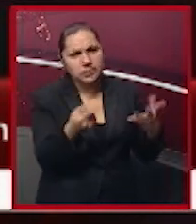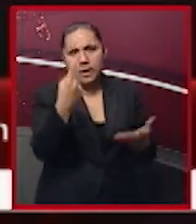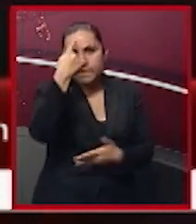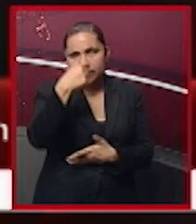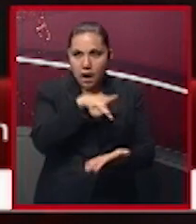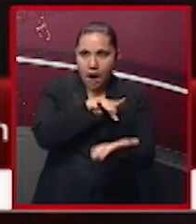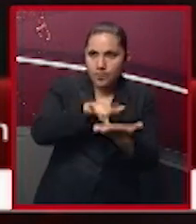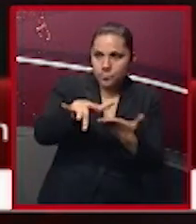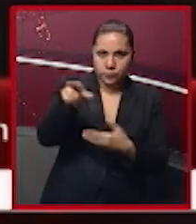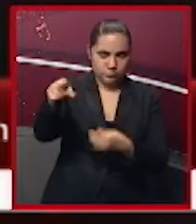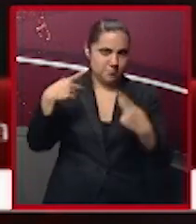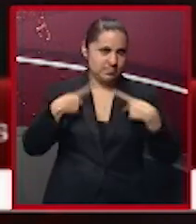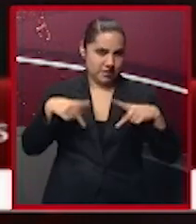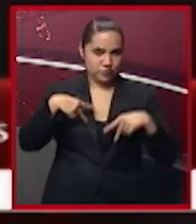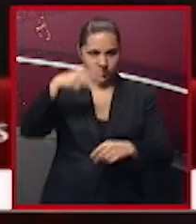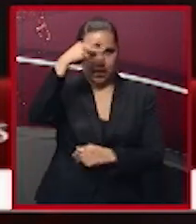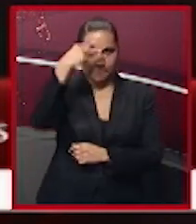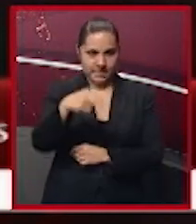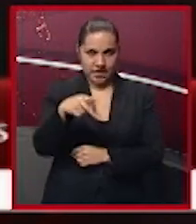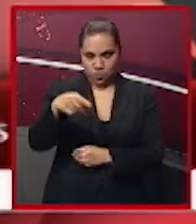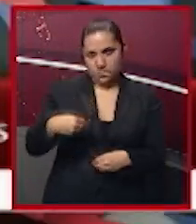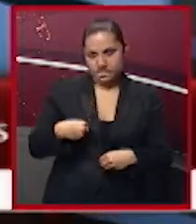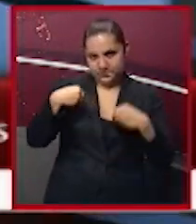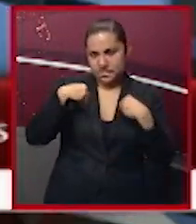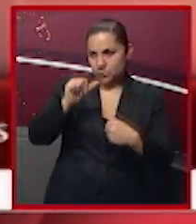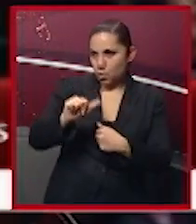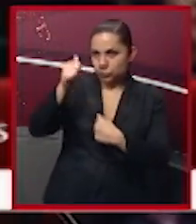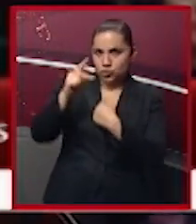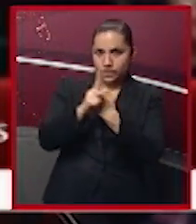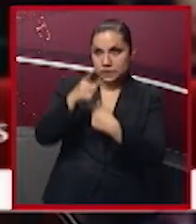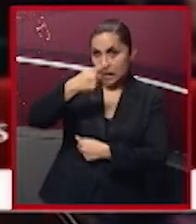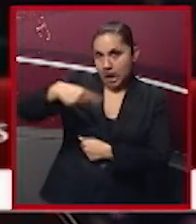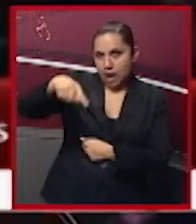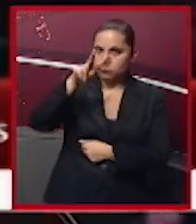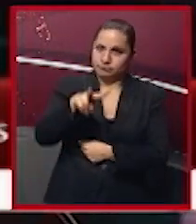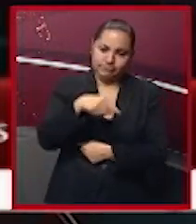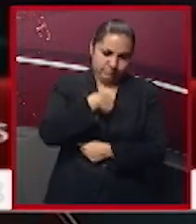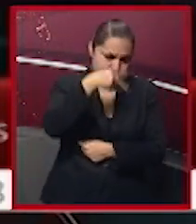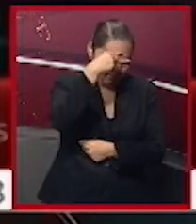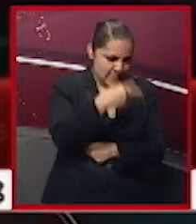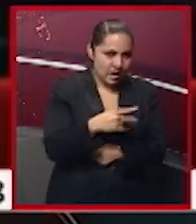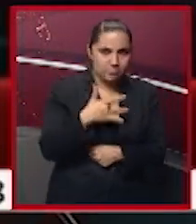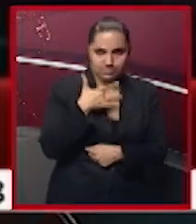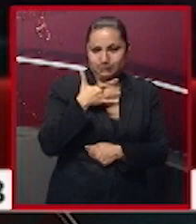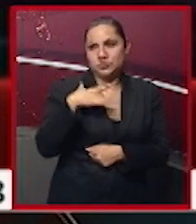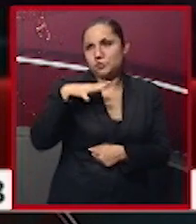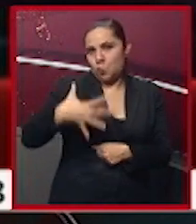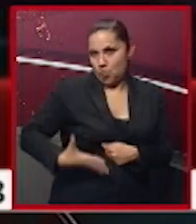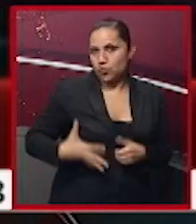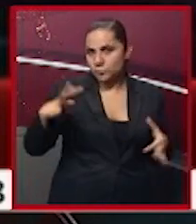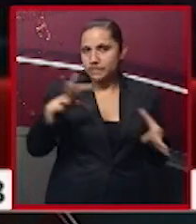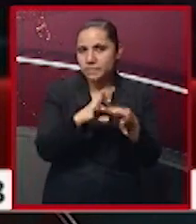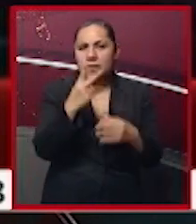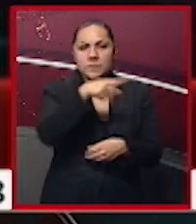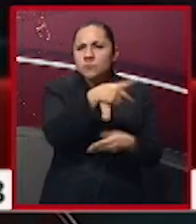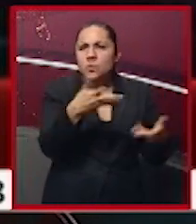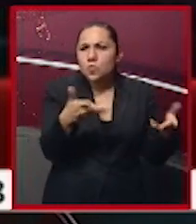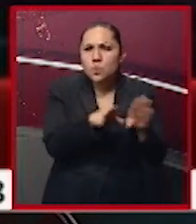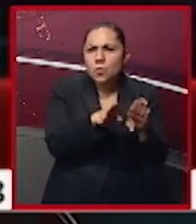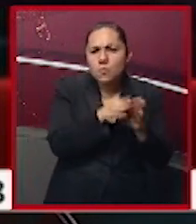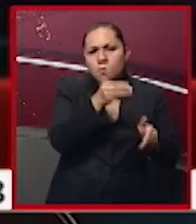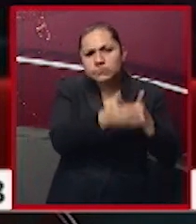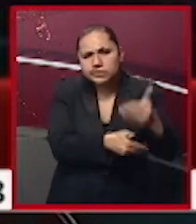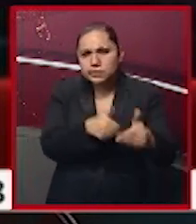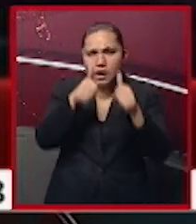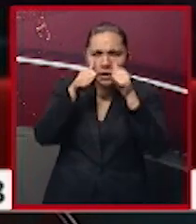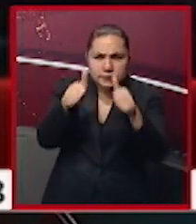muy orgullosos y que radican en el exterior? Hoy quiero decirles que el programa, sin duda,